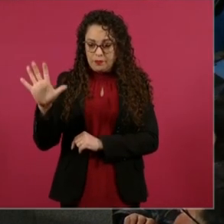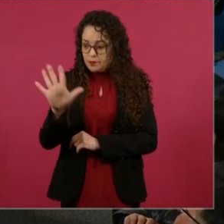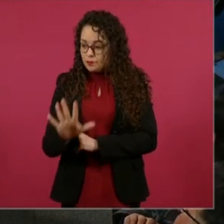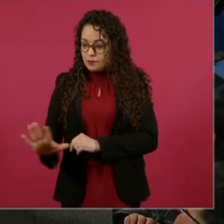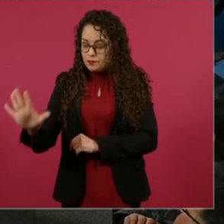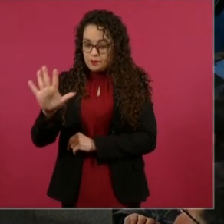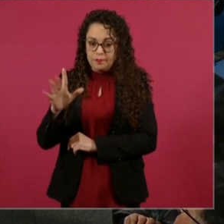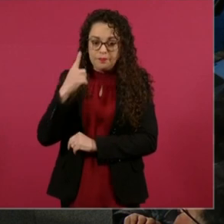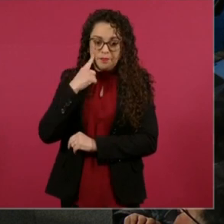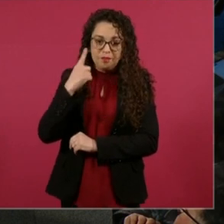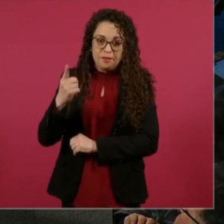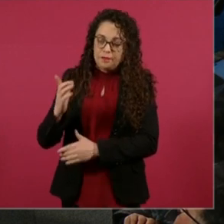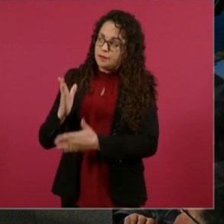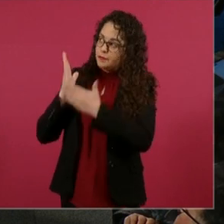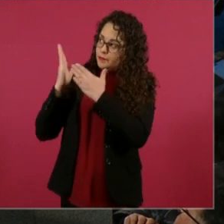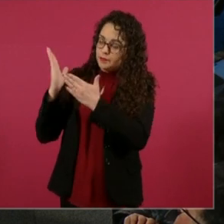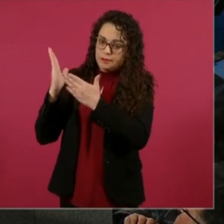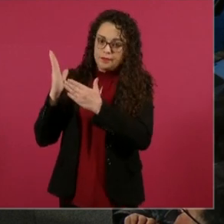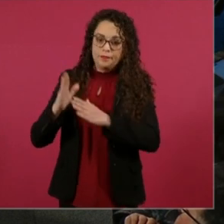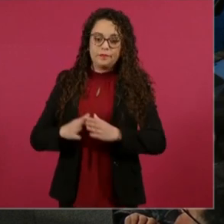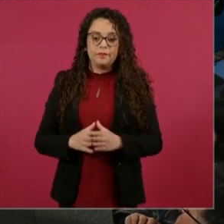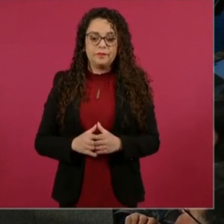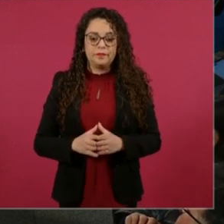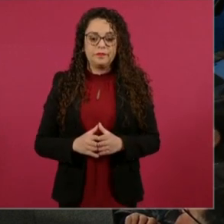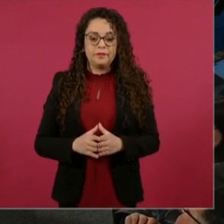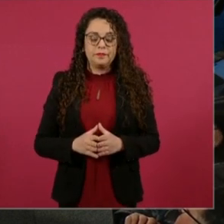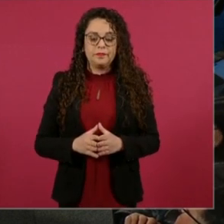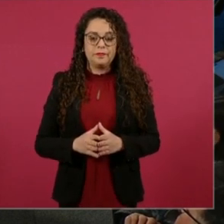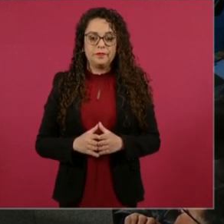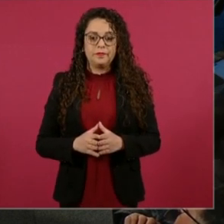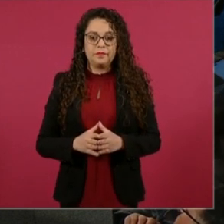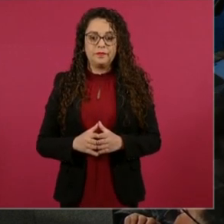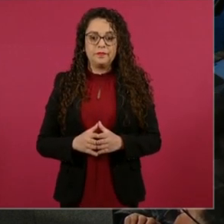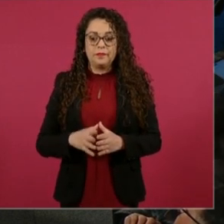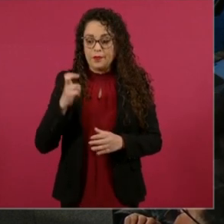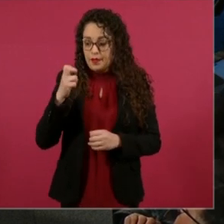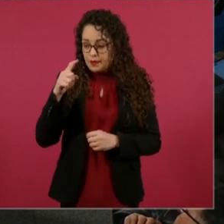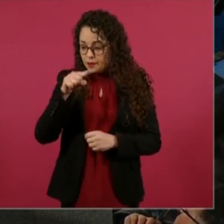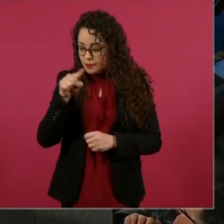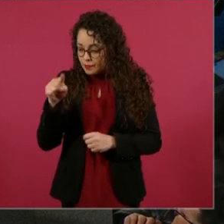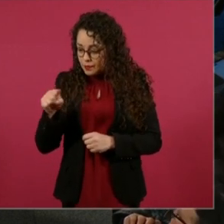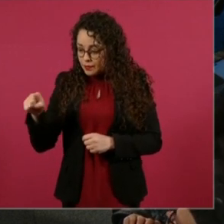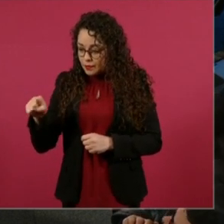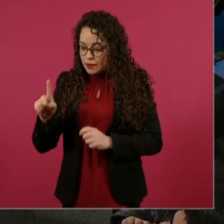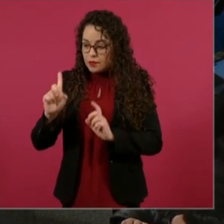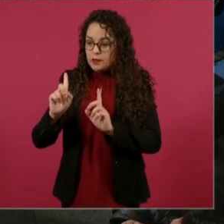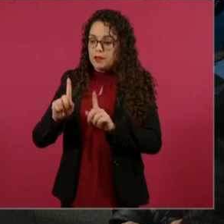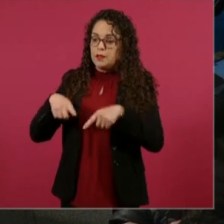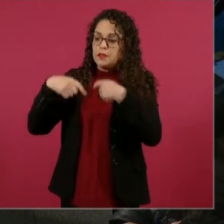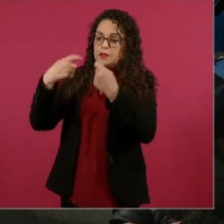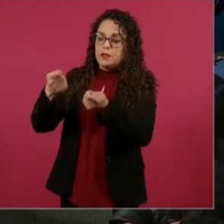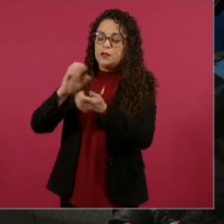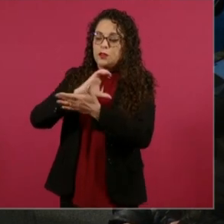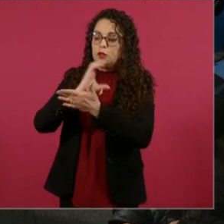como en este tiempo, pero del sexenio pasado, se dieron en concesión para mantenimiento